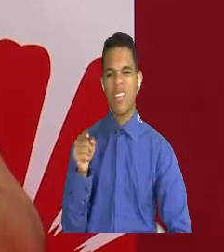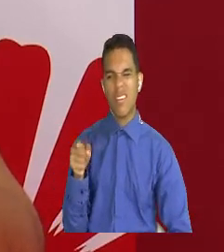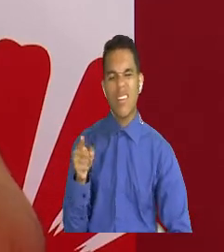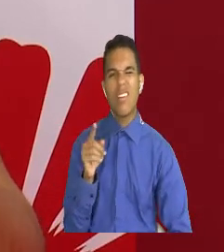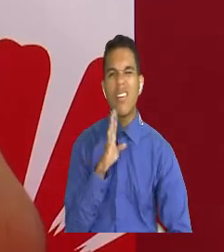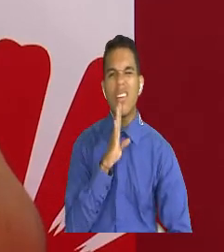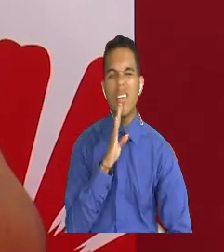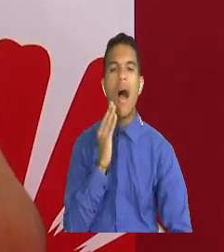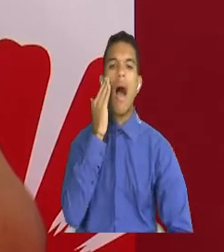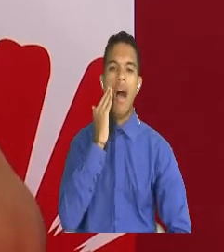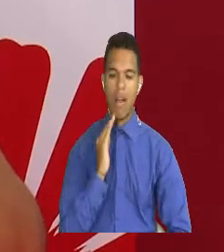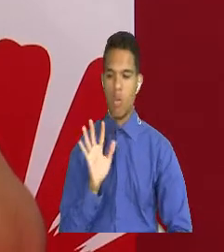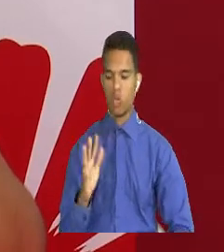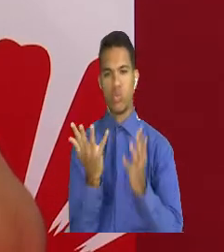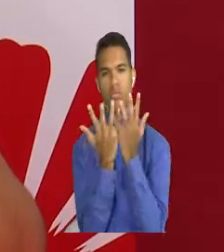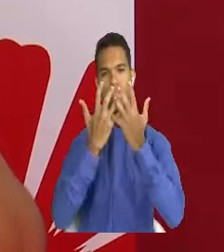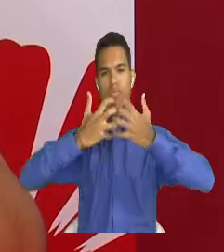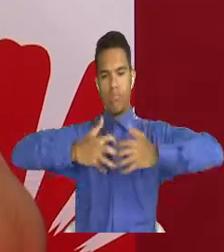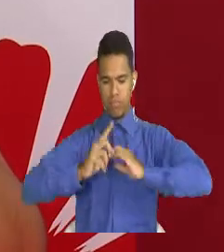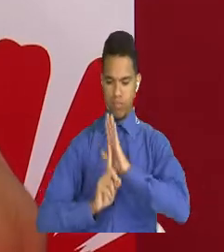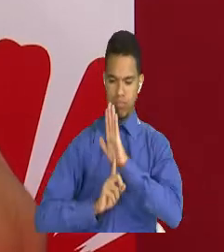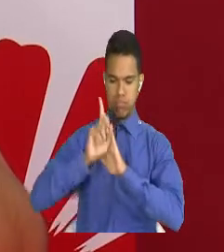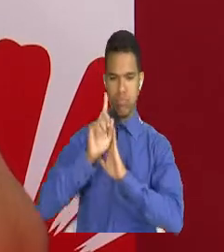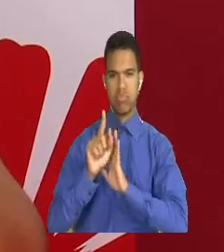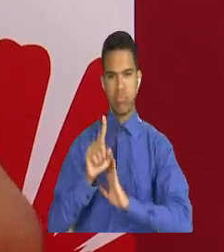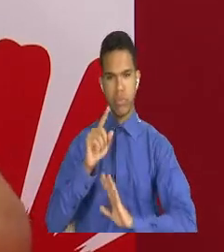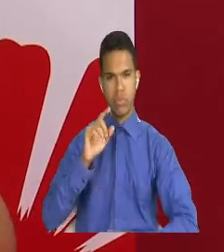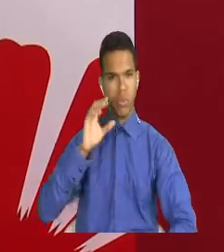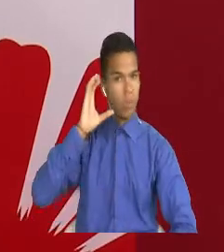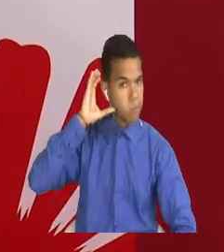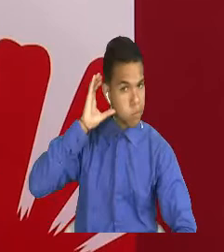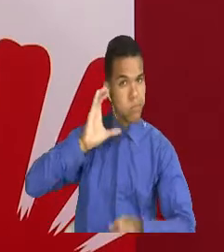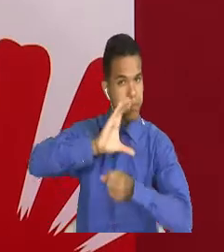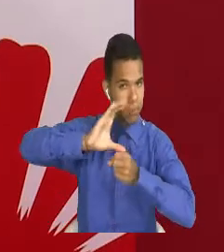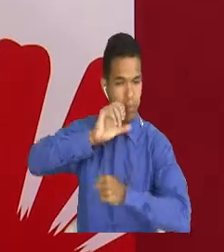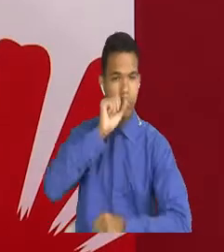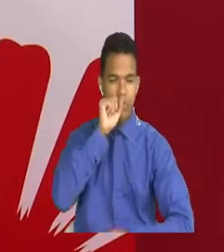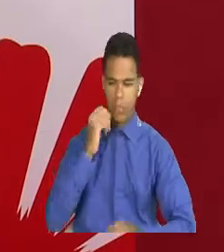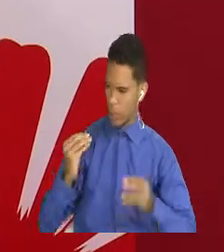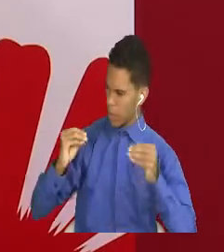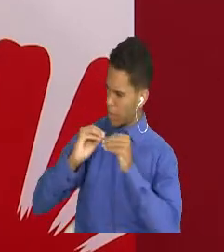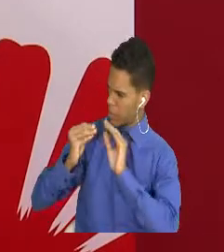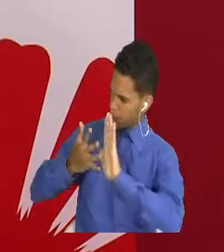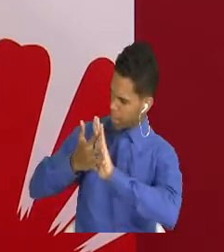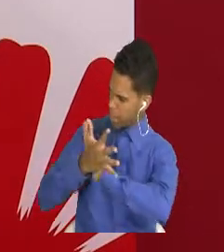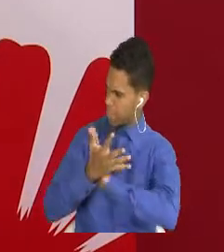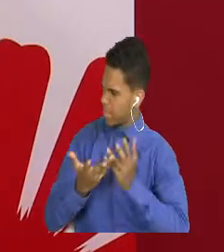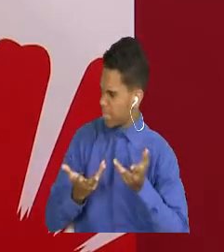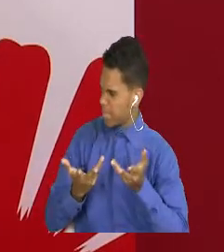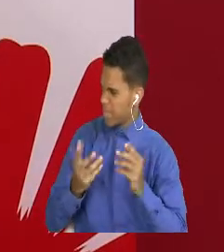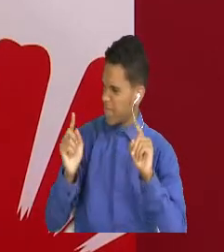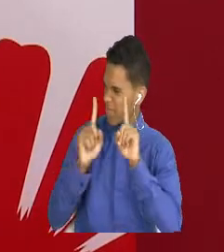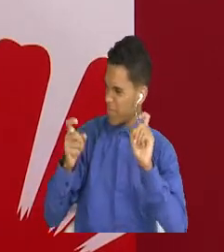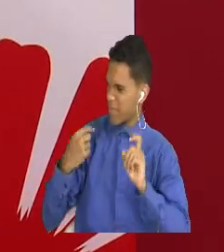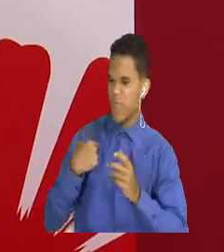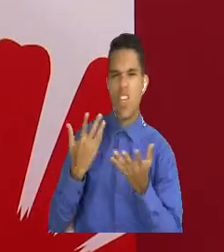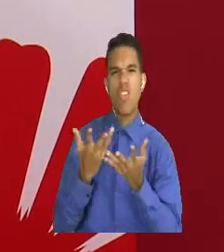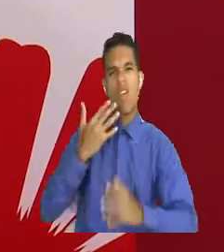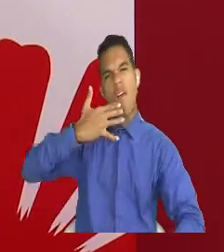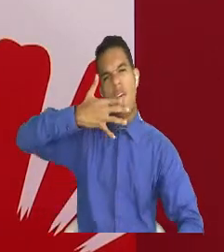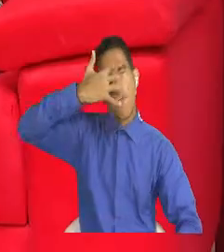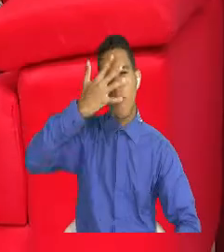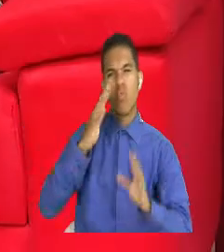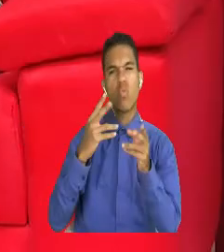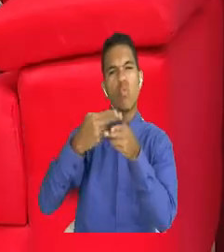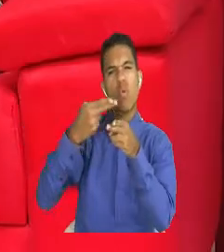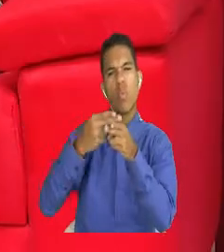que decidieron formar empresa en nuestra ciudad. Bueno, Lina, contémosle un poco a nuestros televidentes cómo nos pueden encontrar en Facebook. En Facebook